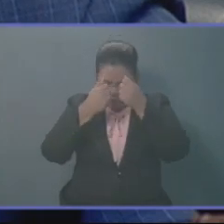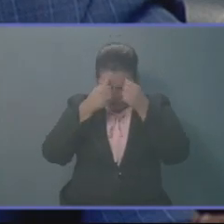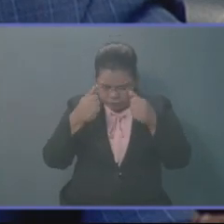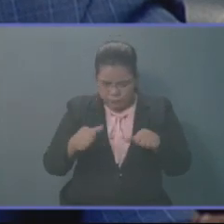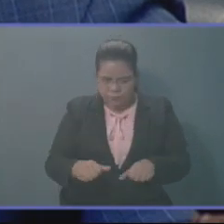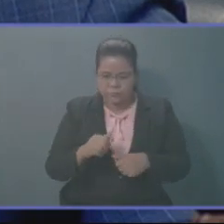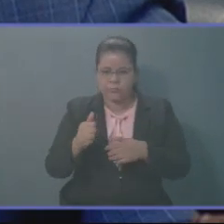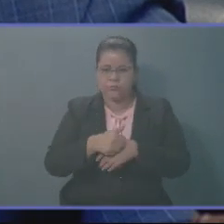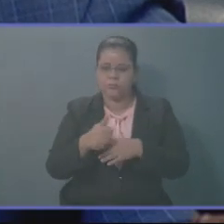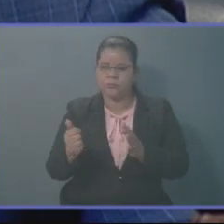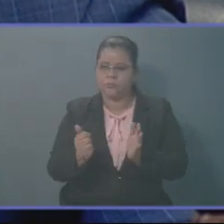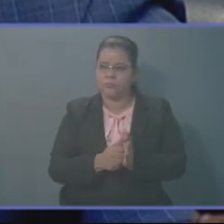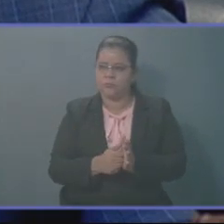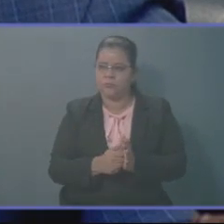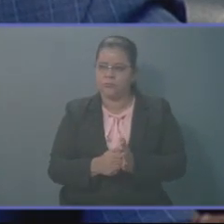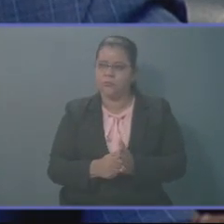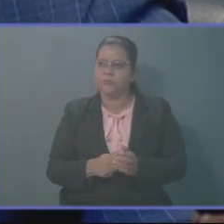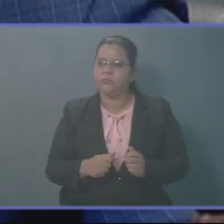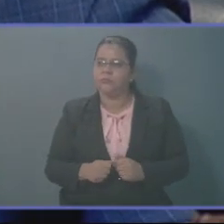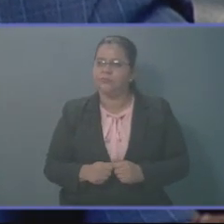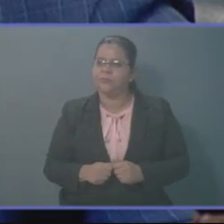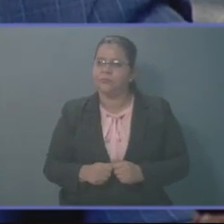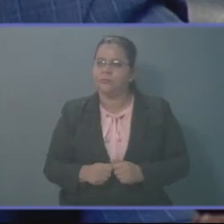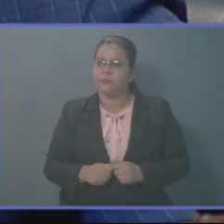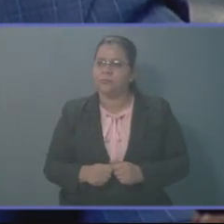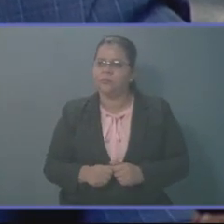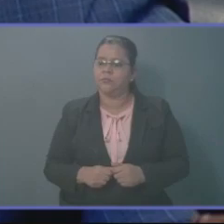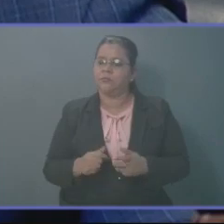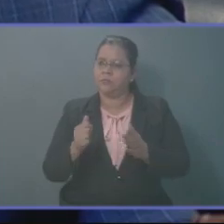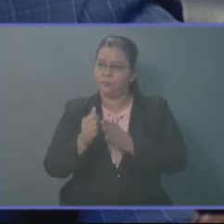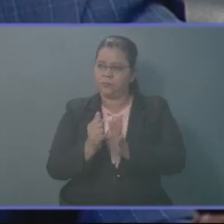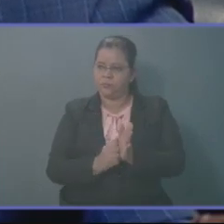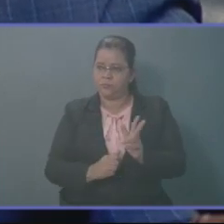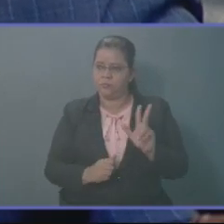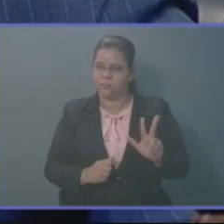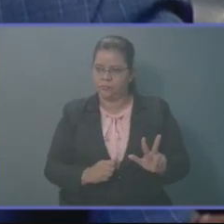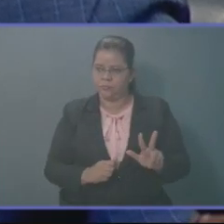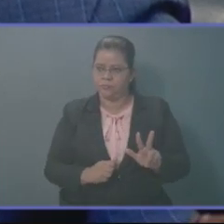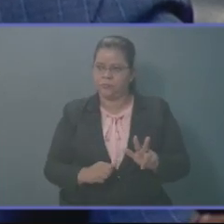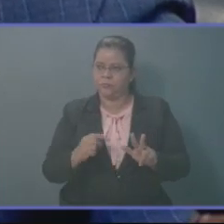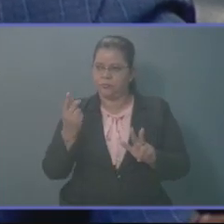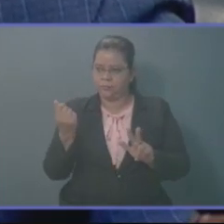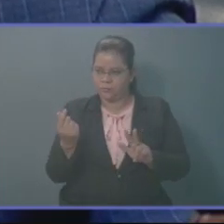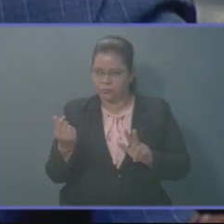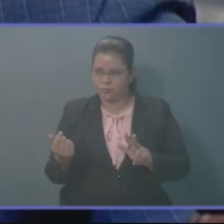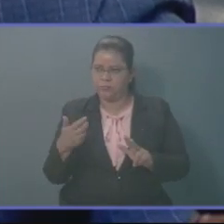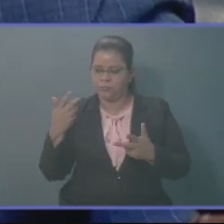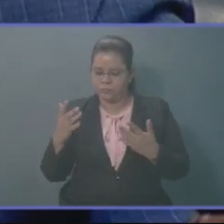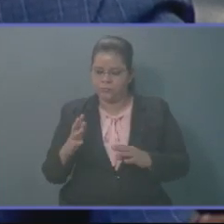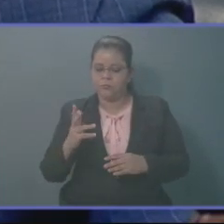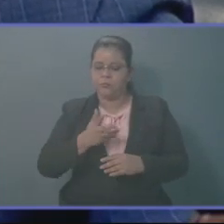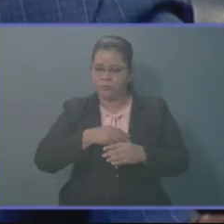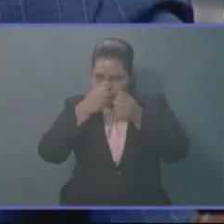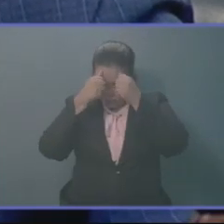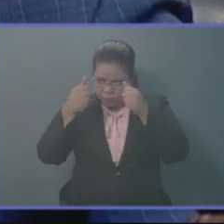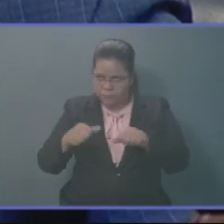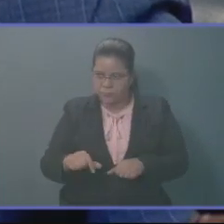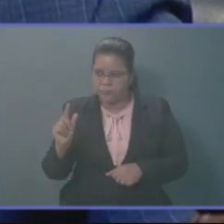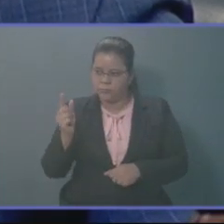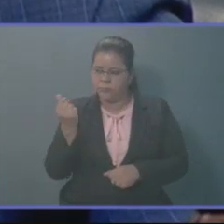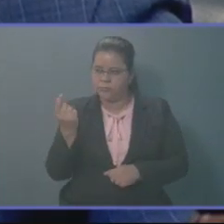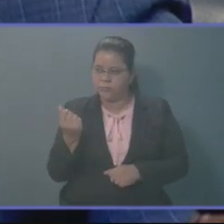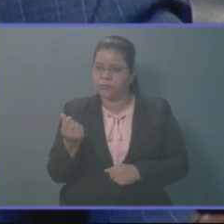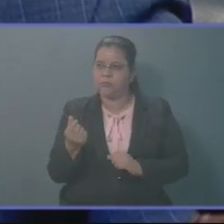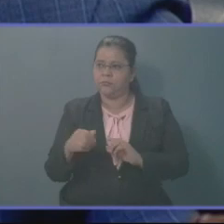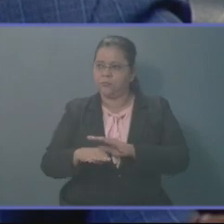de esta Asamblea Legislativa para su validez. Artículo 3. Los recursos obtenidos, una vez aprobado este préstamo,